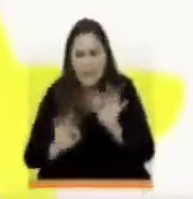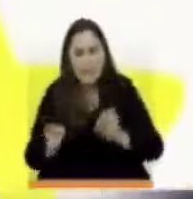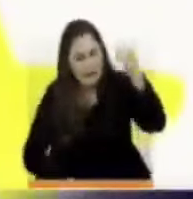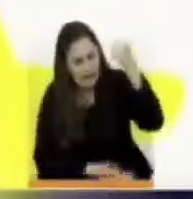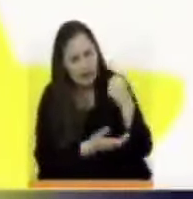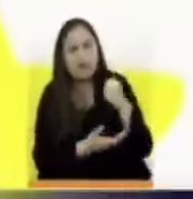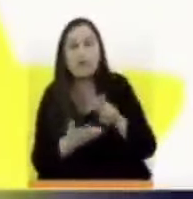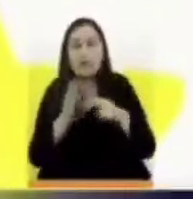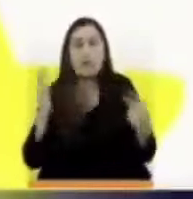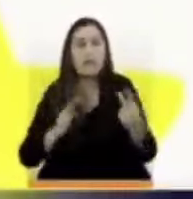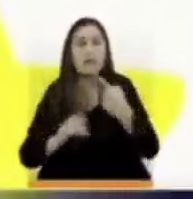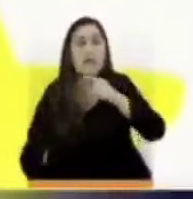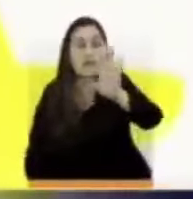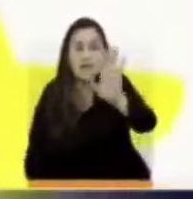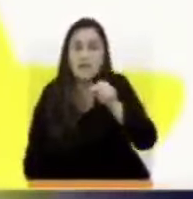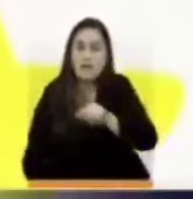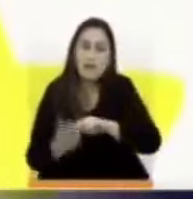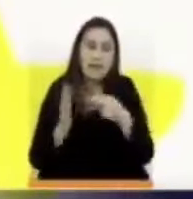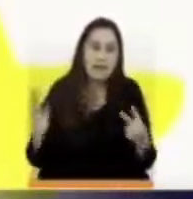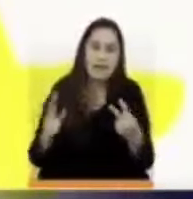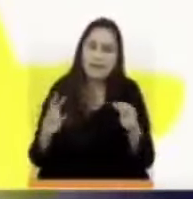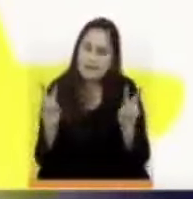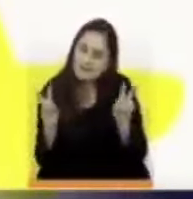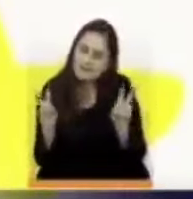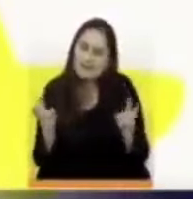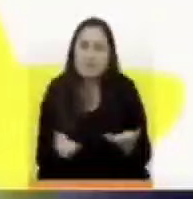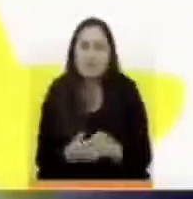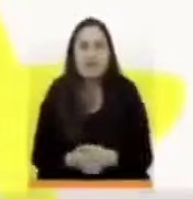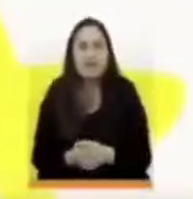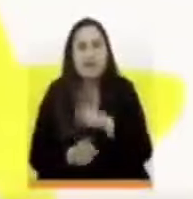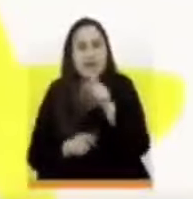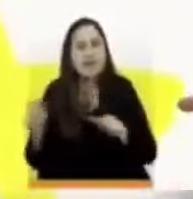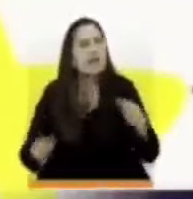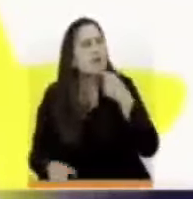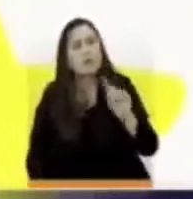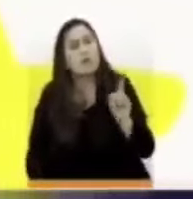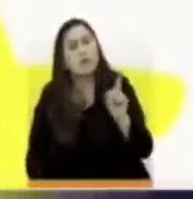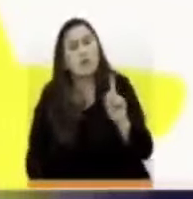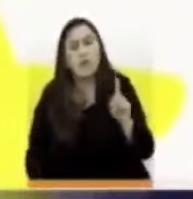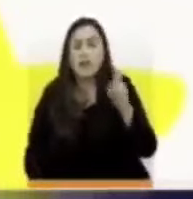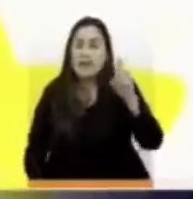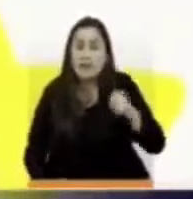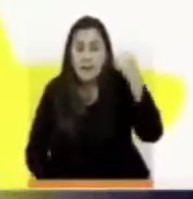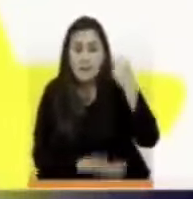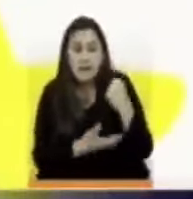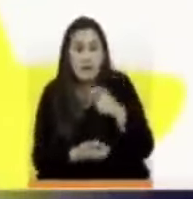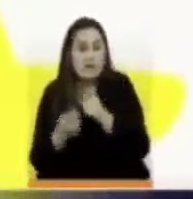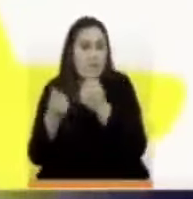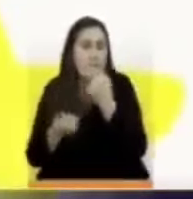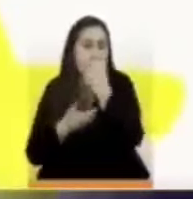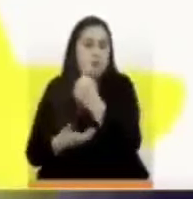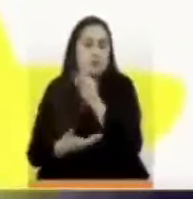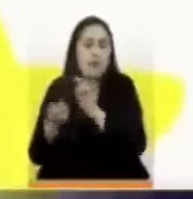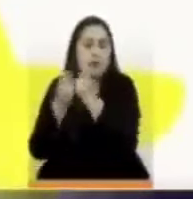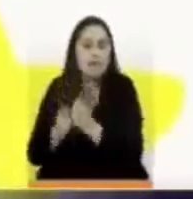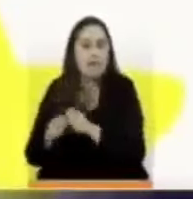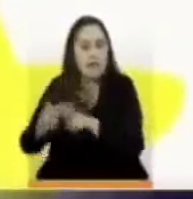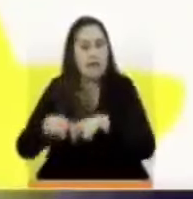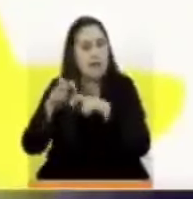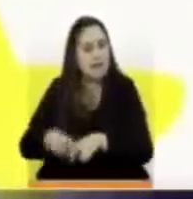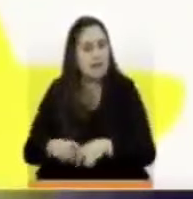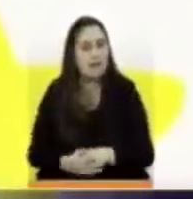los técnicos, lo primero que dijeron fue, los técnicos entre comillas, bueno, lo primero que hay que recortar es el presupuesto de la reforma